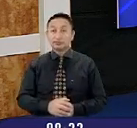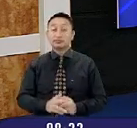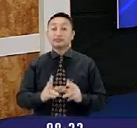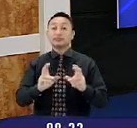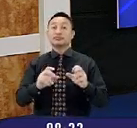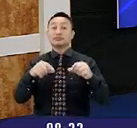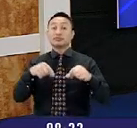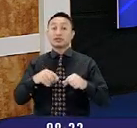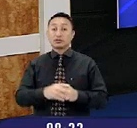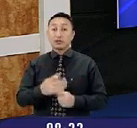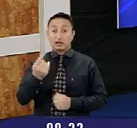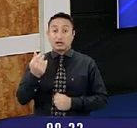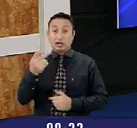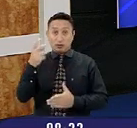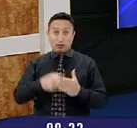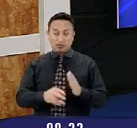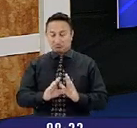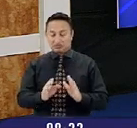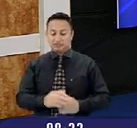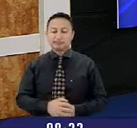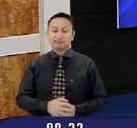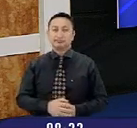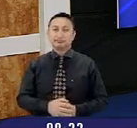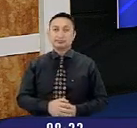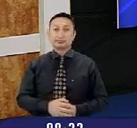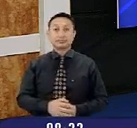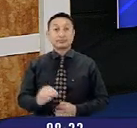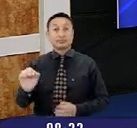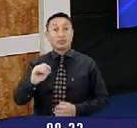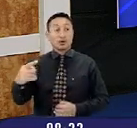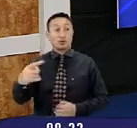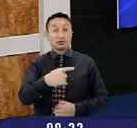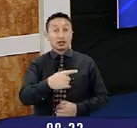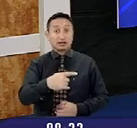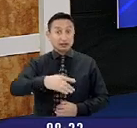que le saquen el billete. Eso es todo, ¿no? Porque si no va